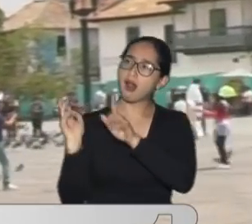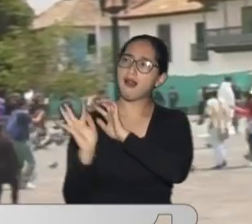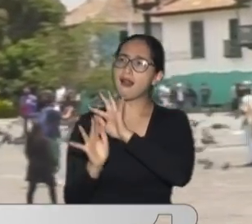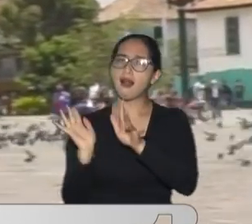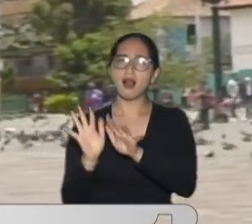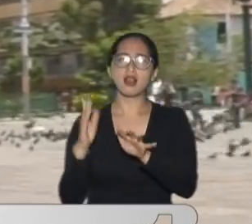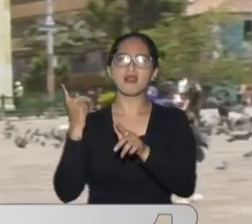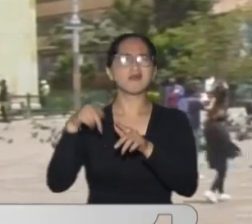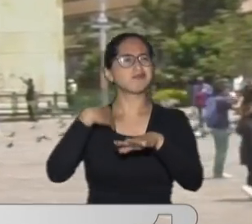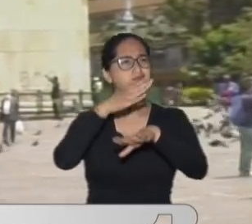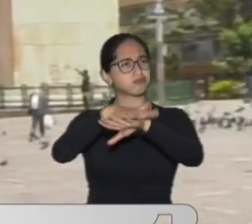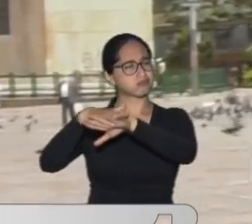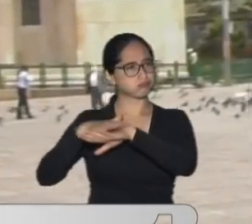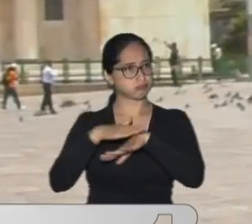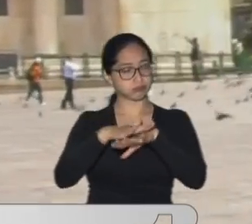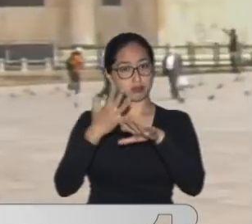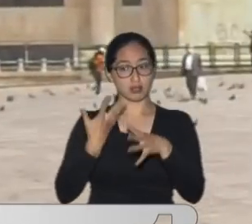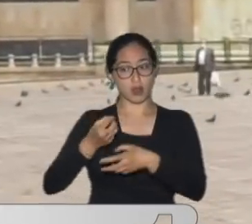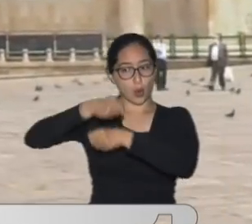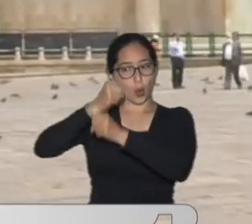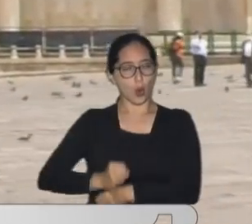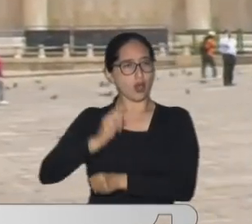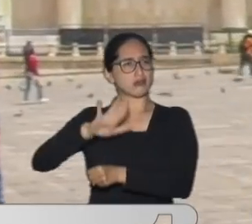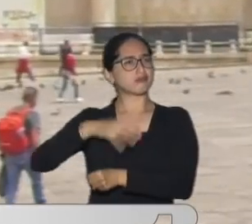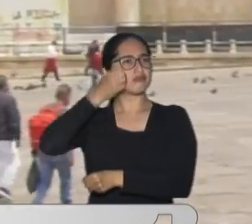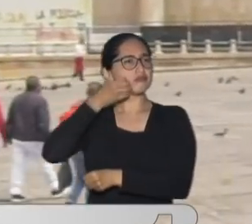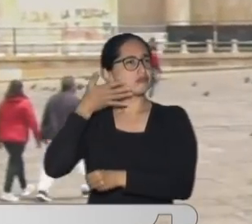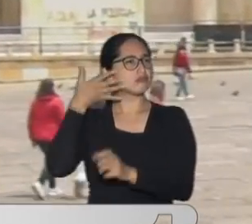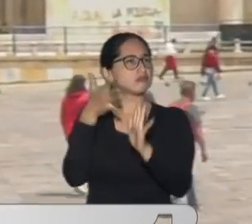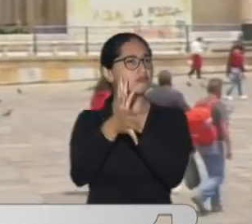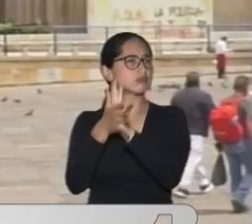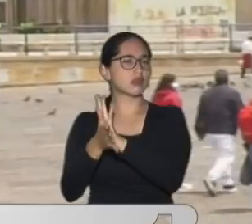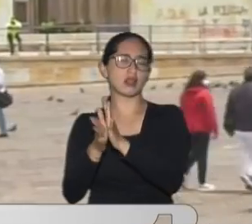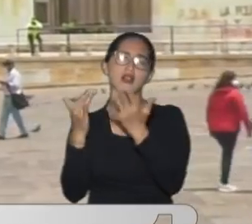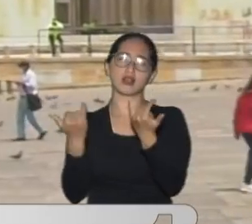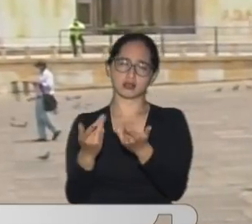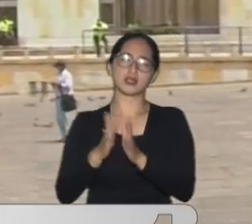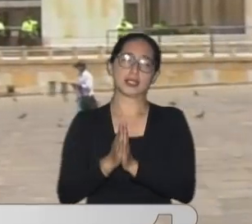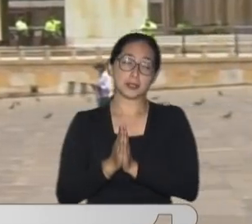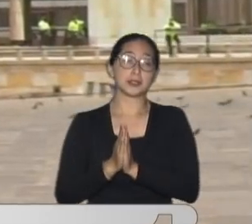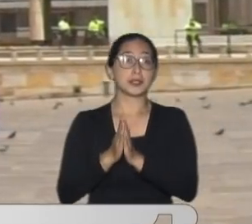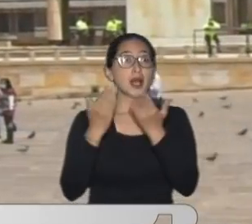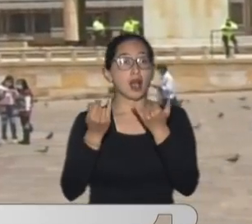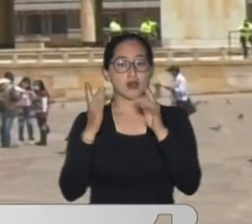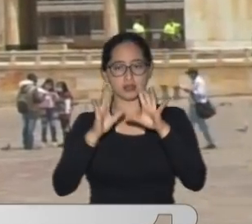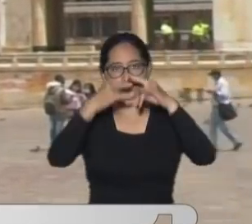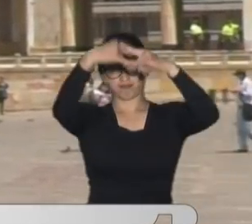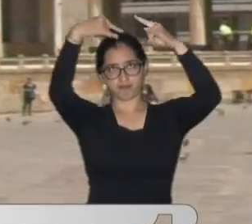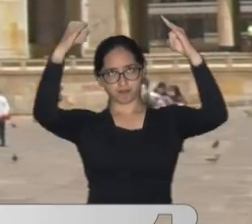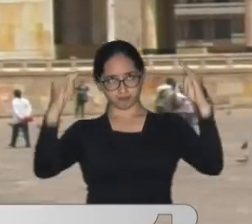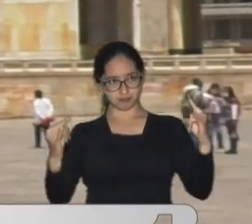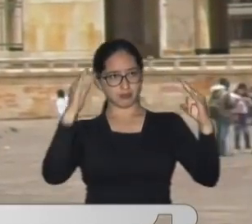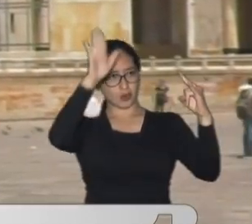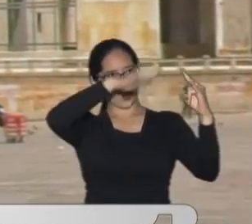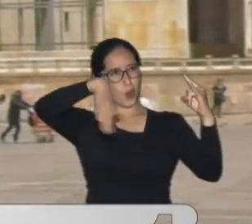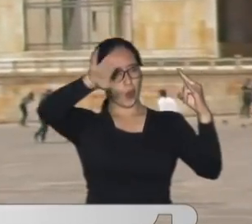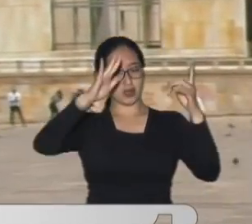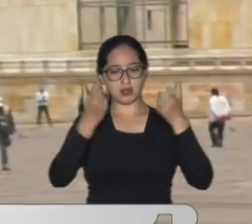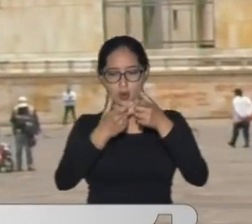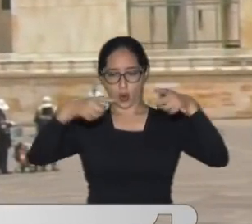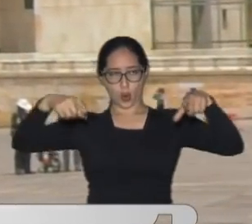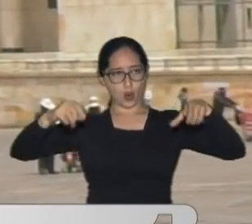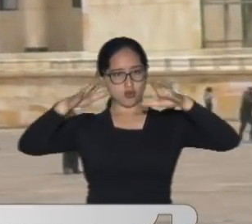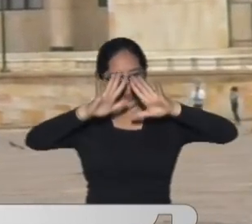que actúan no como mediadores, sino como facilitadores. Justamente instalaron una carpa en el Palacio de los Deportes y también aquí en